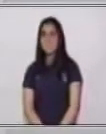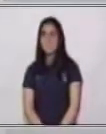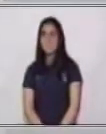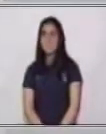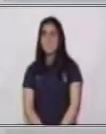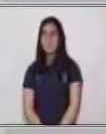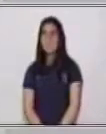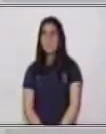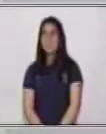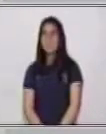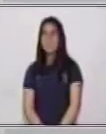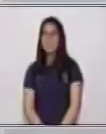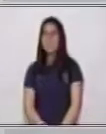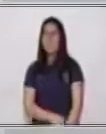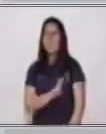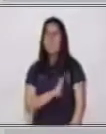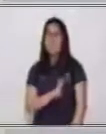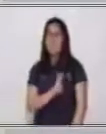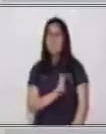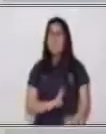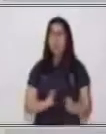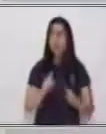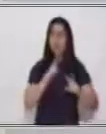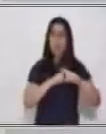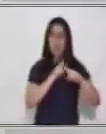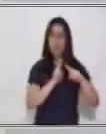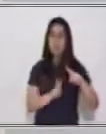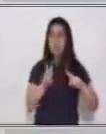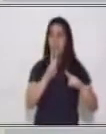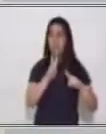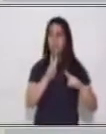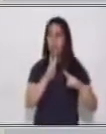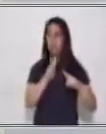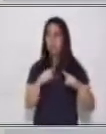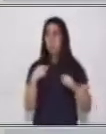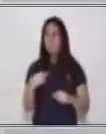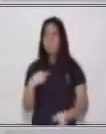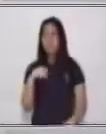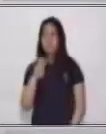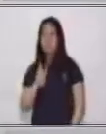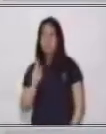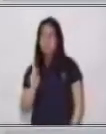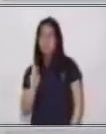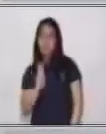16y, y el 20 lo pasamos para el lado que le corresponde, como es